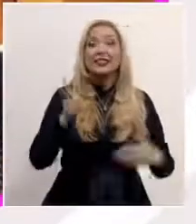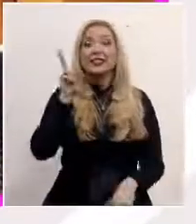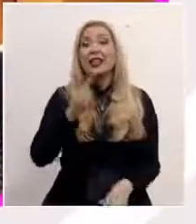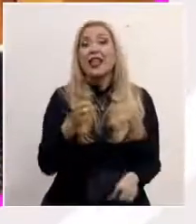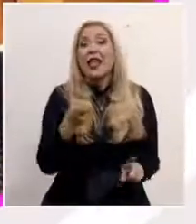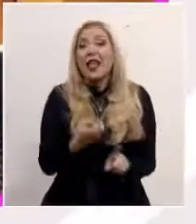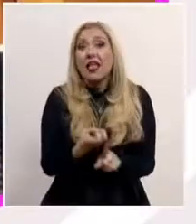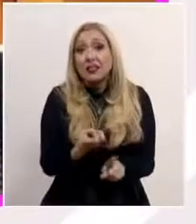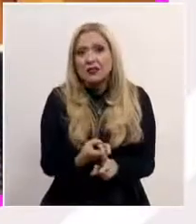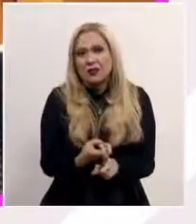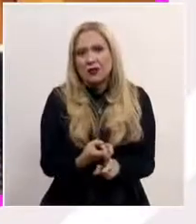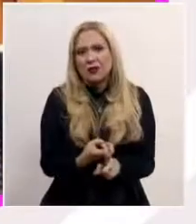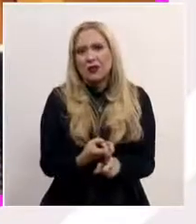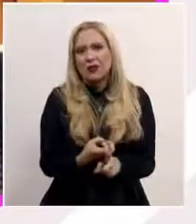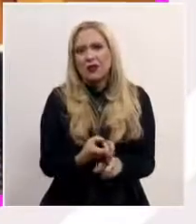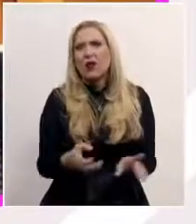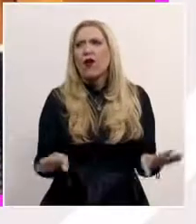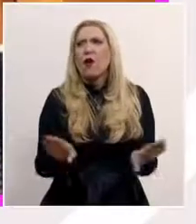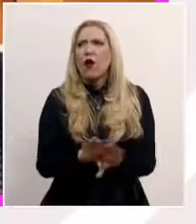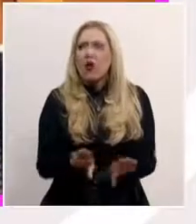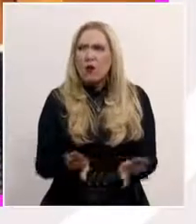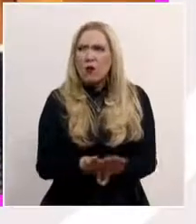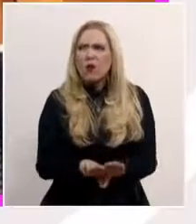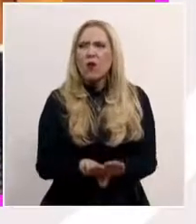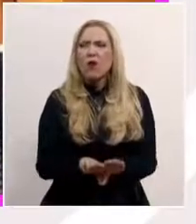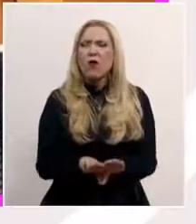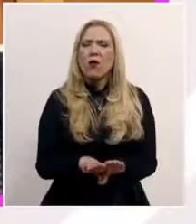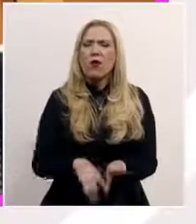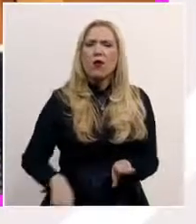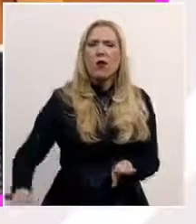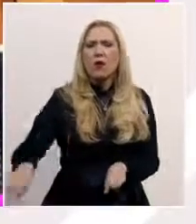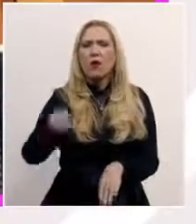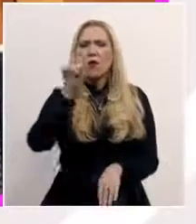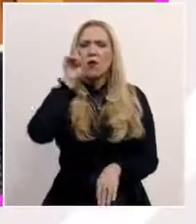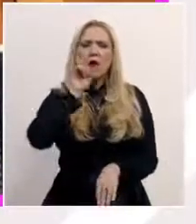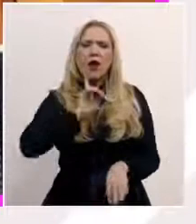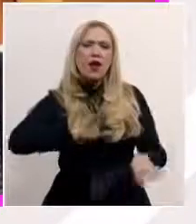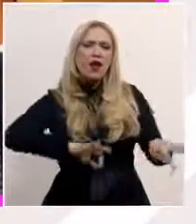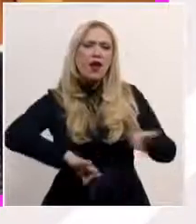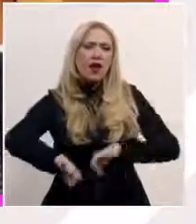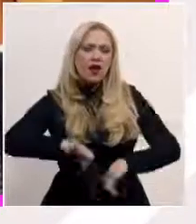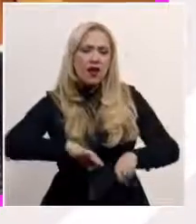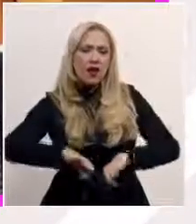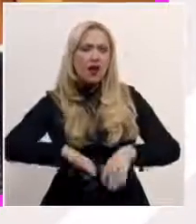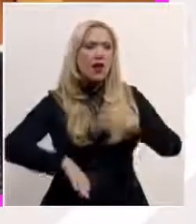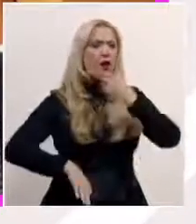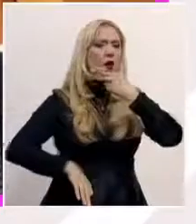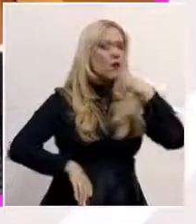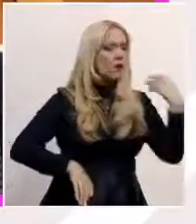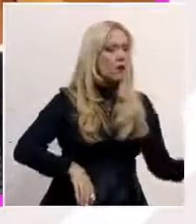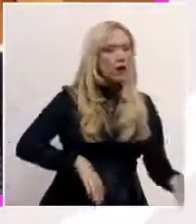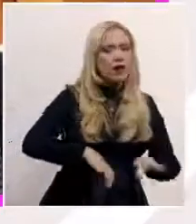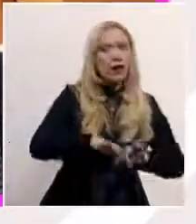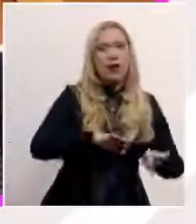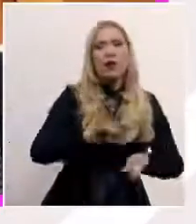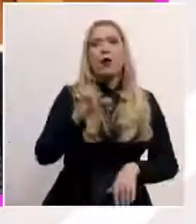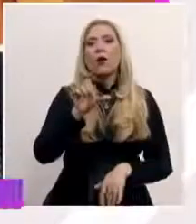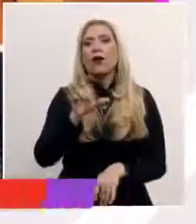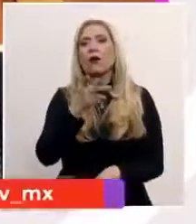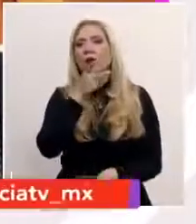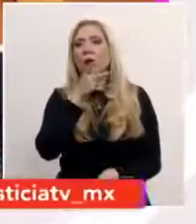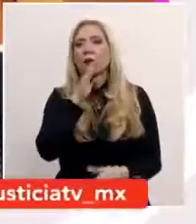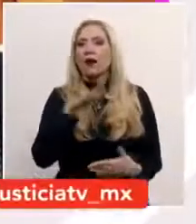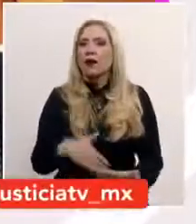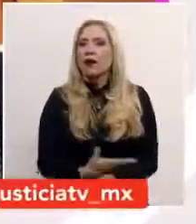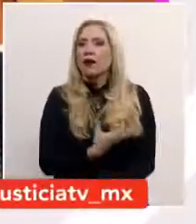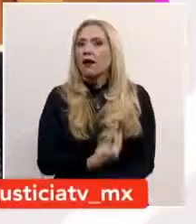tiene que ver con esto, ¿no? Cómo ver a las empleadas a la par que a los empleados cuando tienen familia.